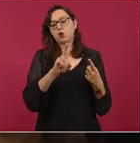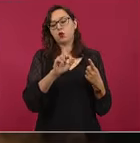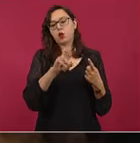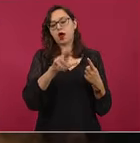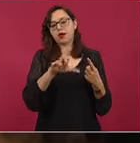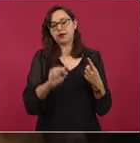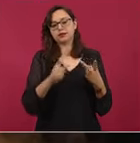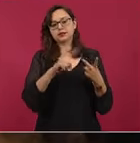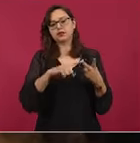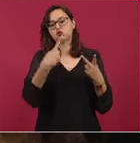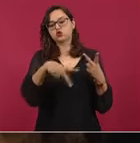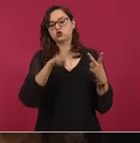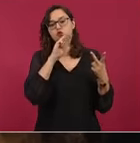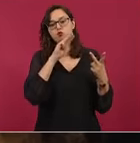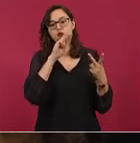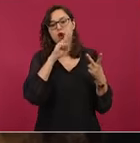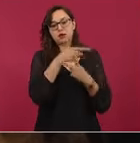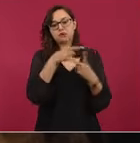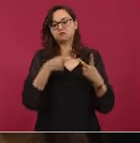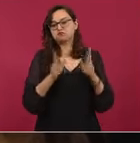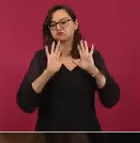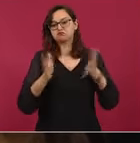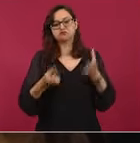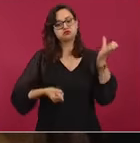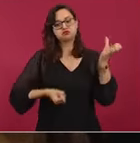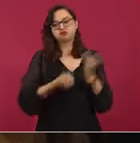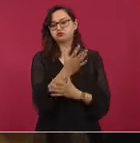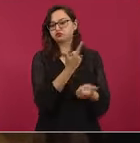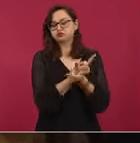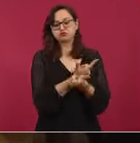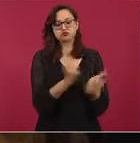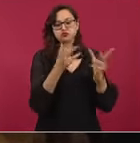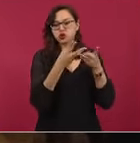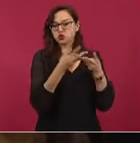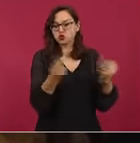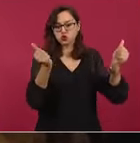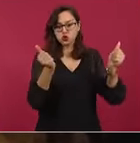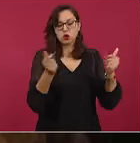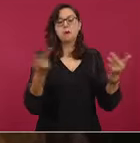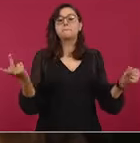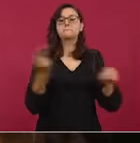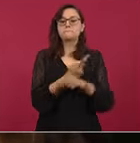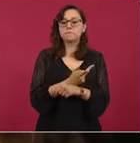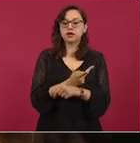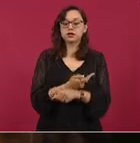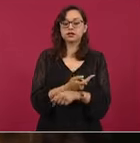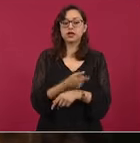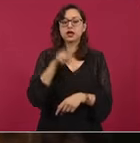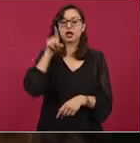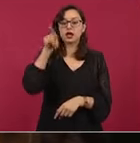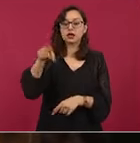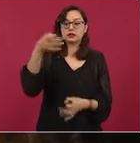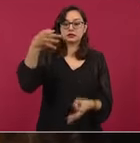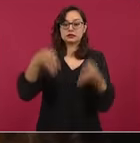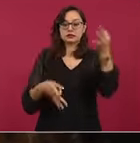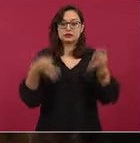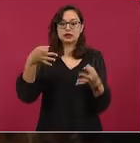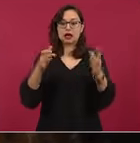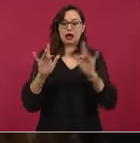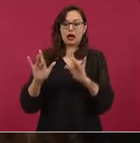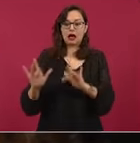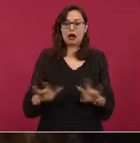esta absolución? Después de ser un caso tan complicado, tan complejo mediáticamente, ¿cree que el audio difundido del fiscal haya contribuido